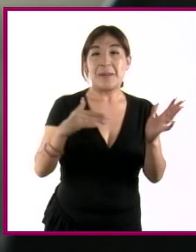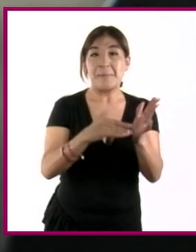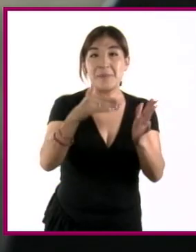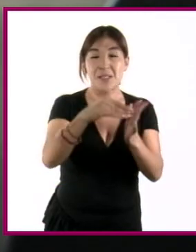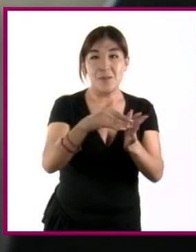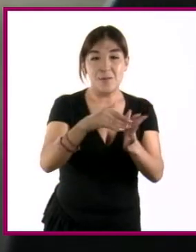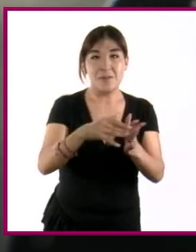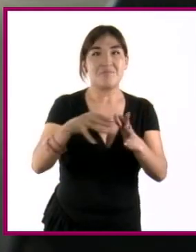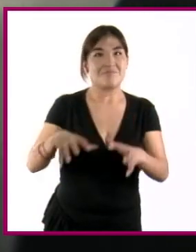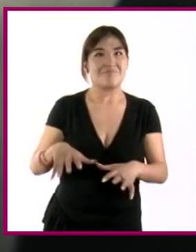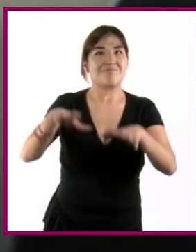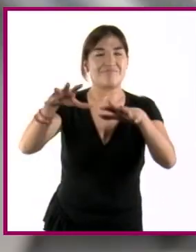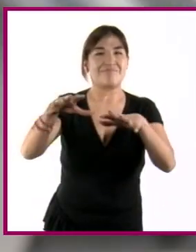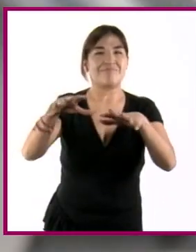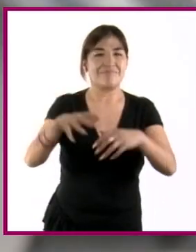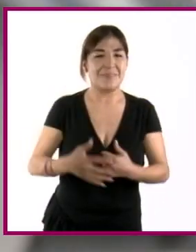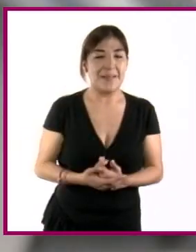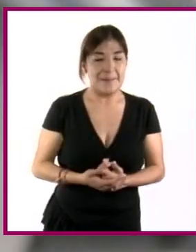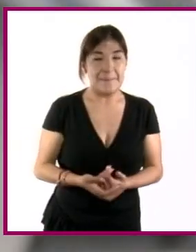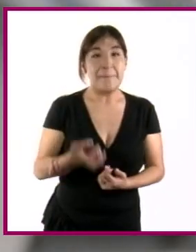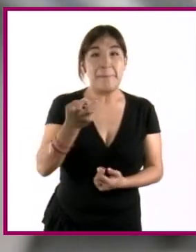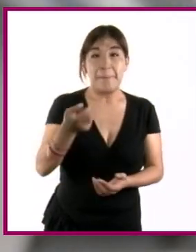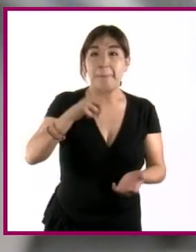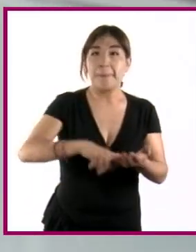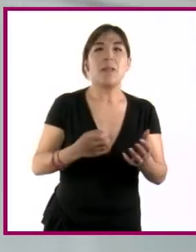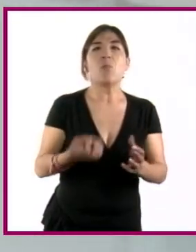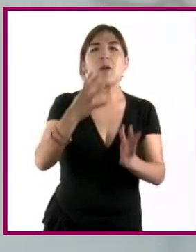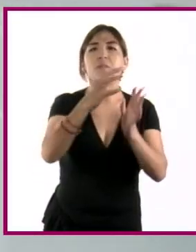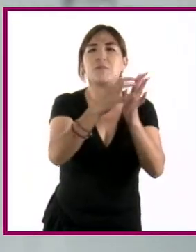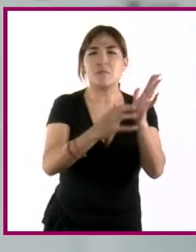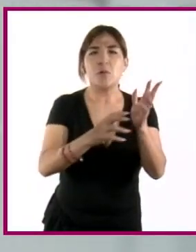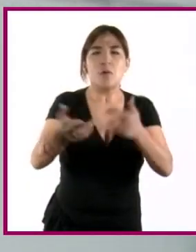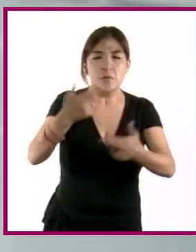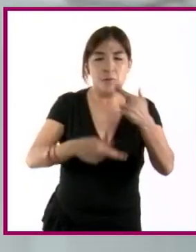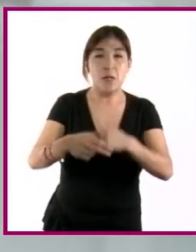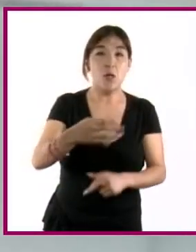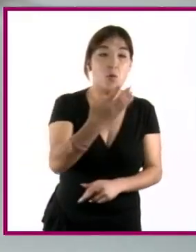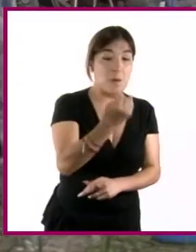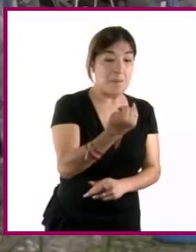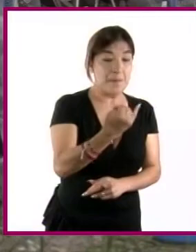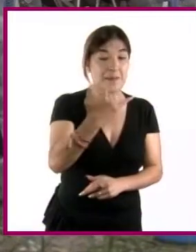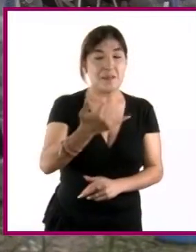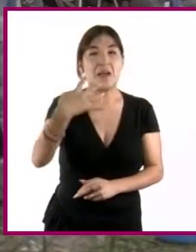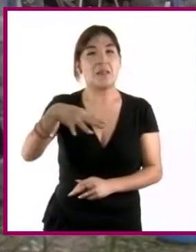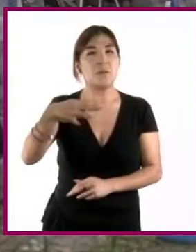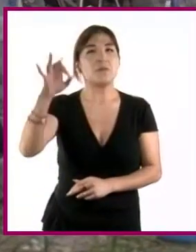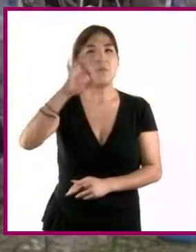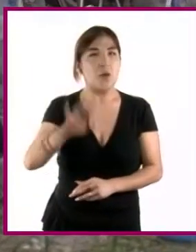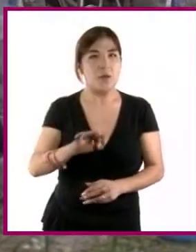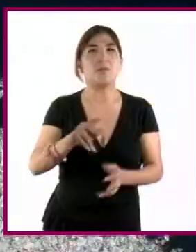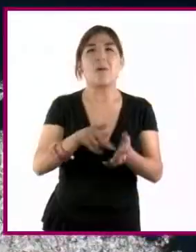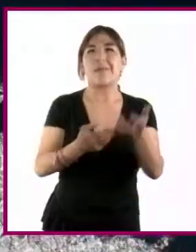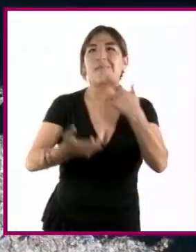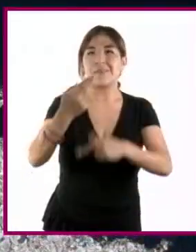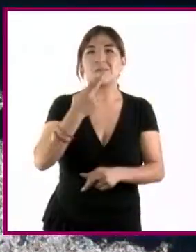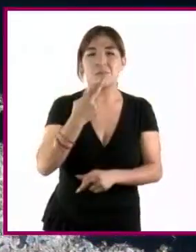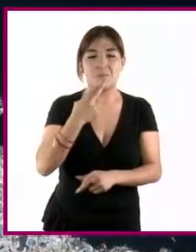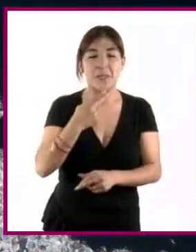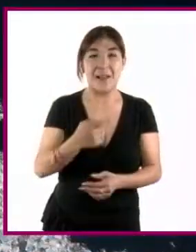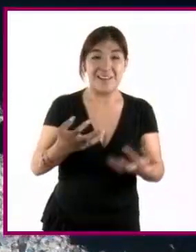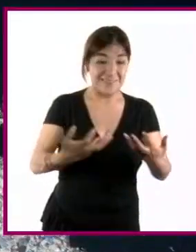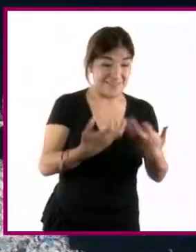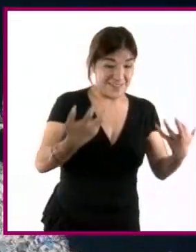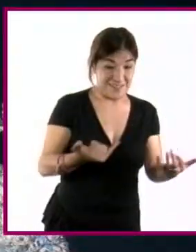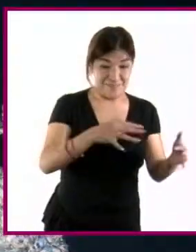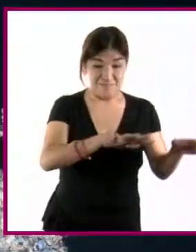de toneladas. De ellas solo se ha reciclado entre el 9 y el 14%. En la tierra y el mar hay enormes